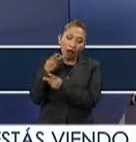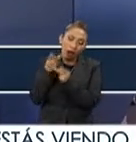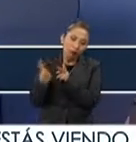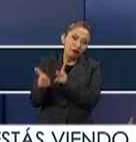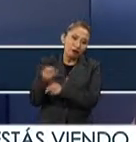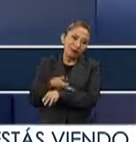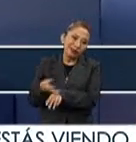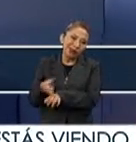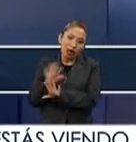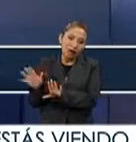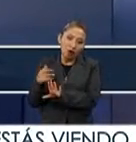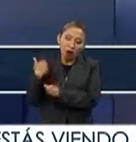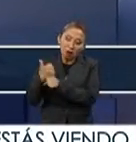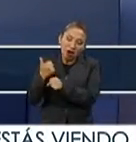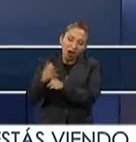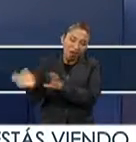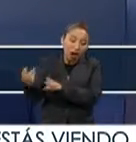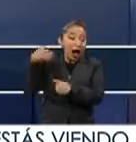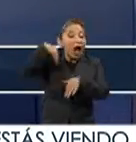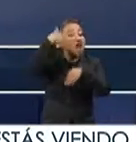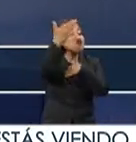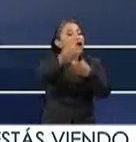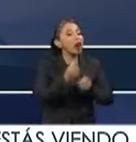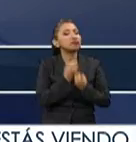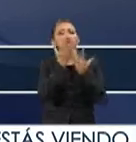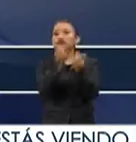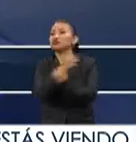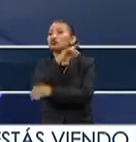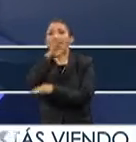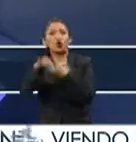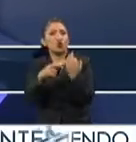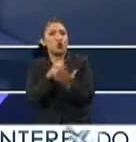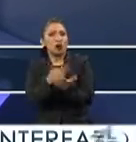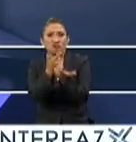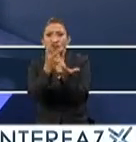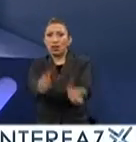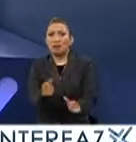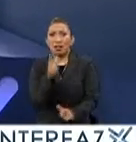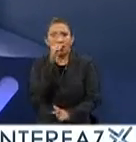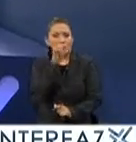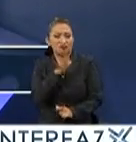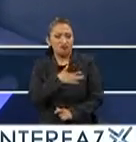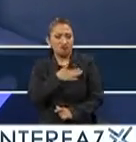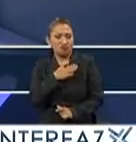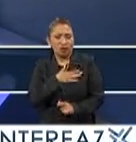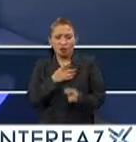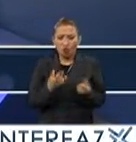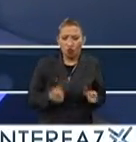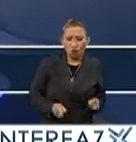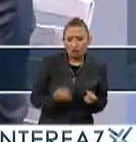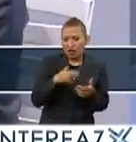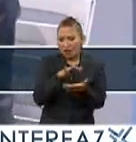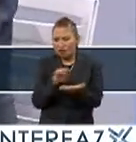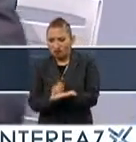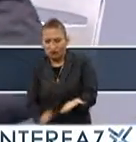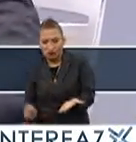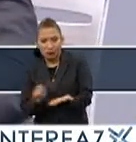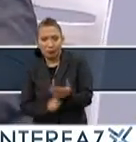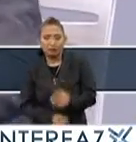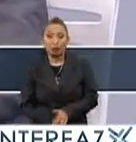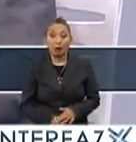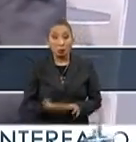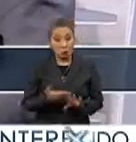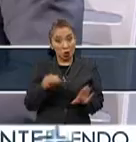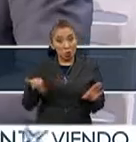cocina, sacarla de los abuelos, para manifestarte en todos los espacios públicos, ¿no? Claro, la música, la literatura, en fin. Pues